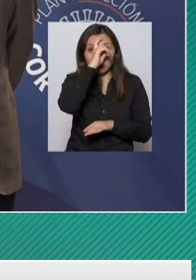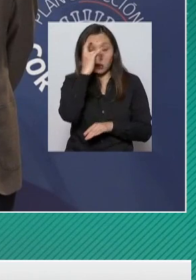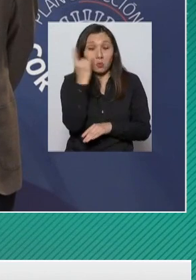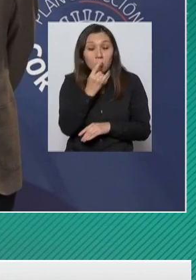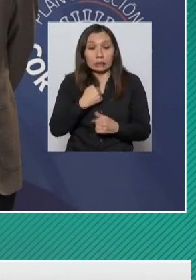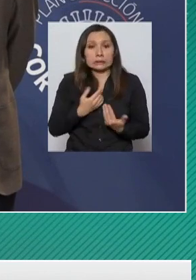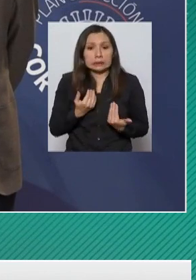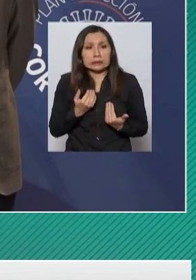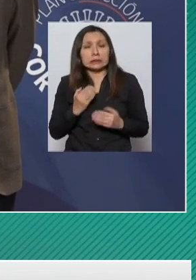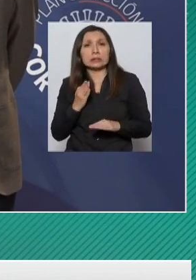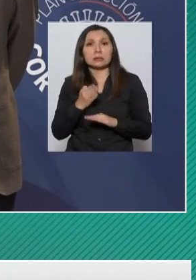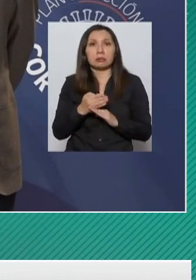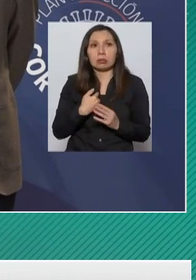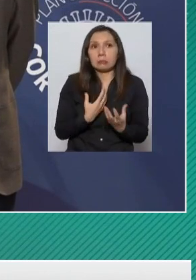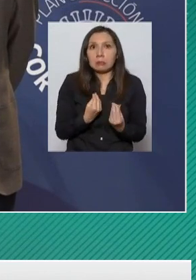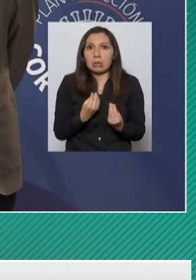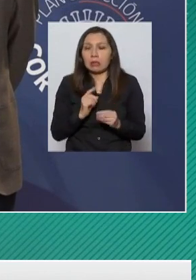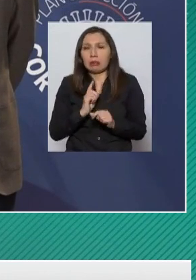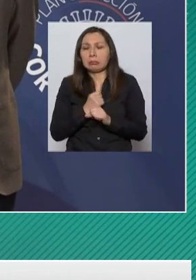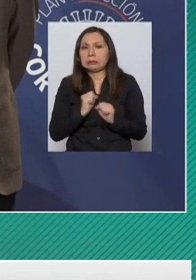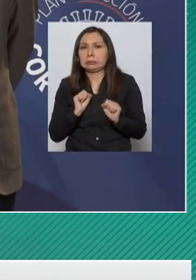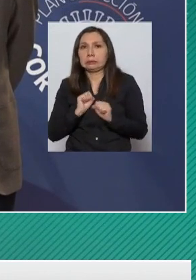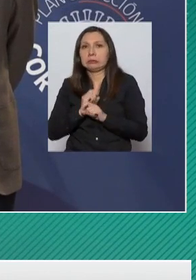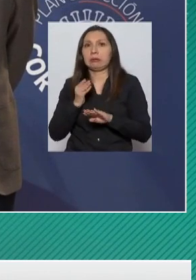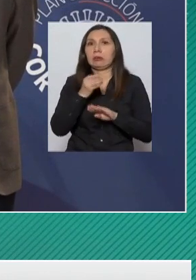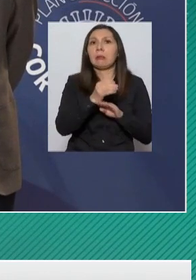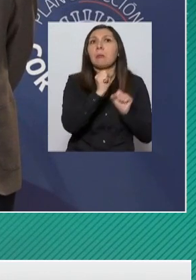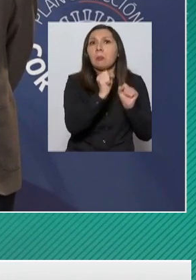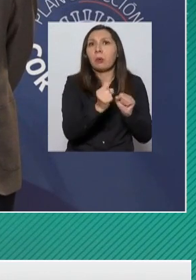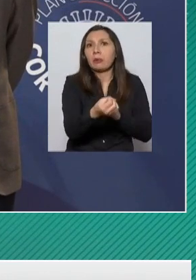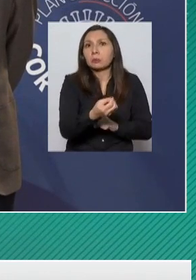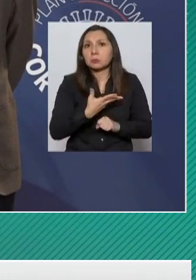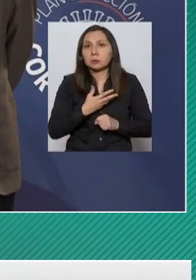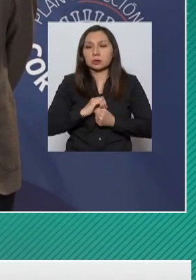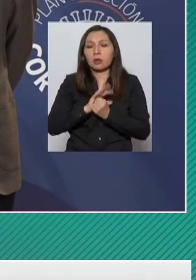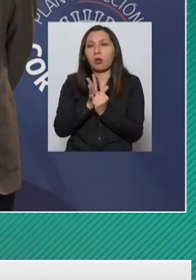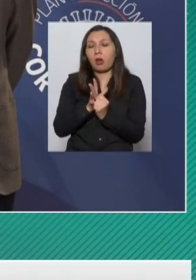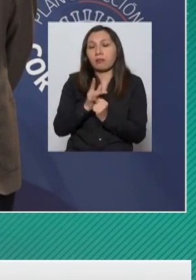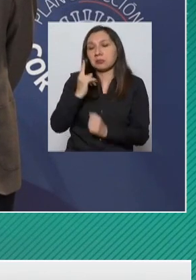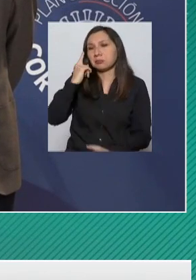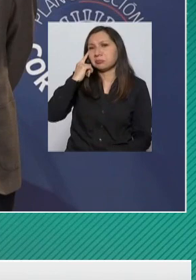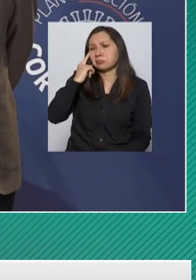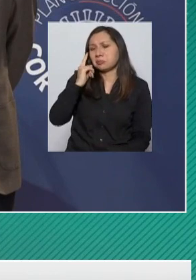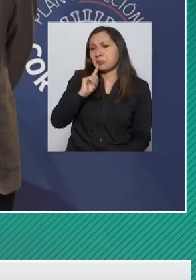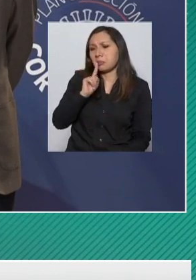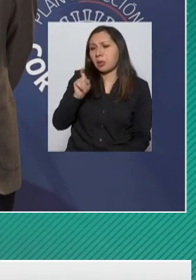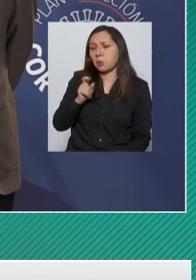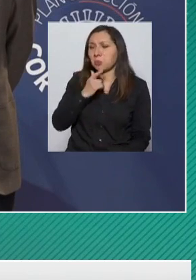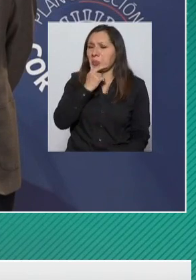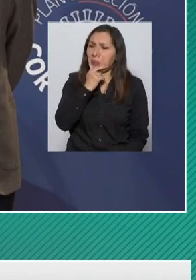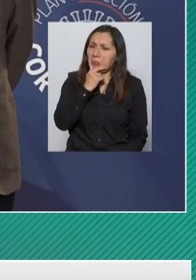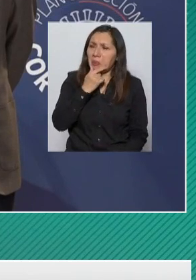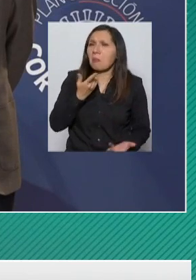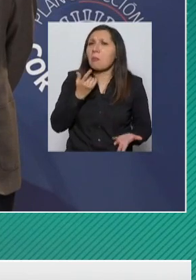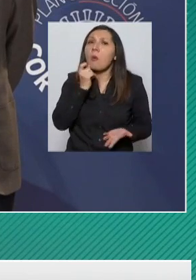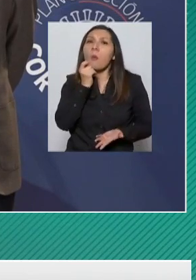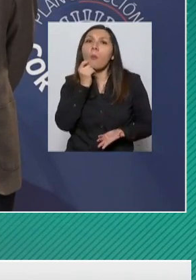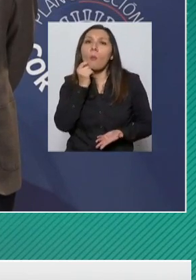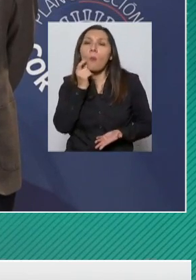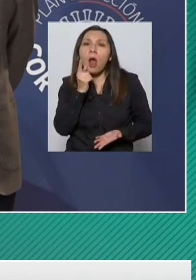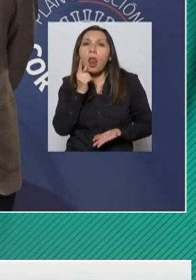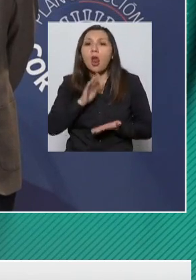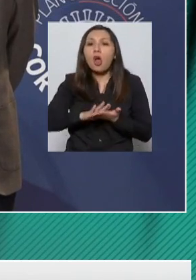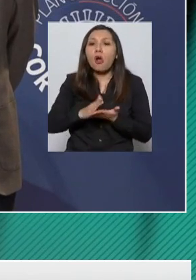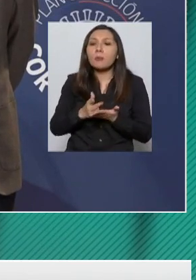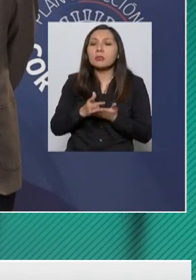tienen necesidad de ir por temor al contagio por coronavirus nos preguntamos cuál va a ser